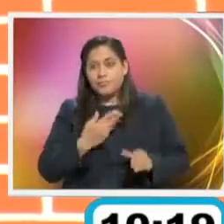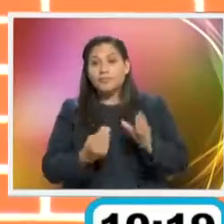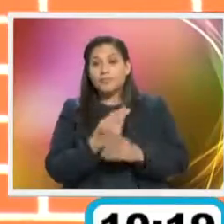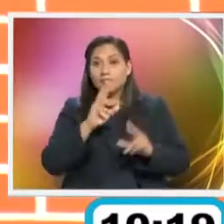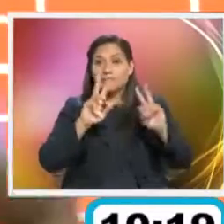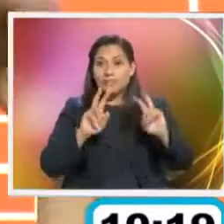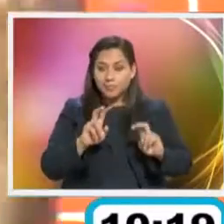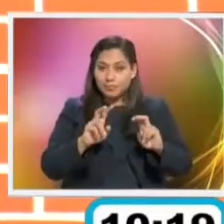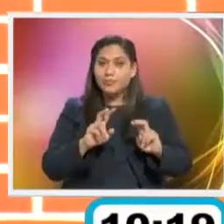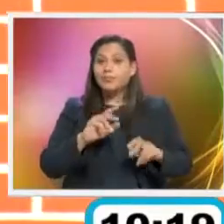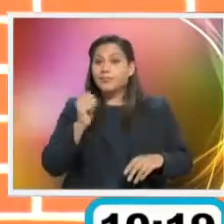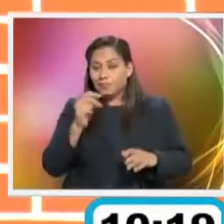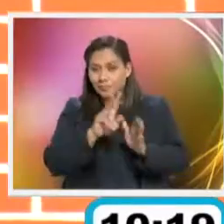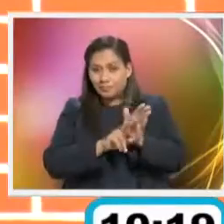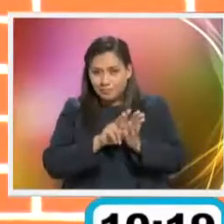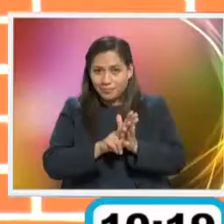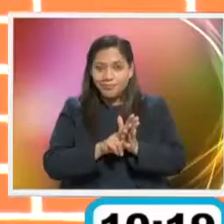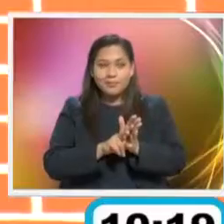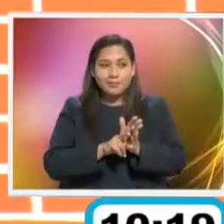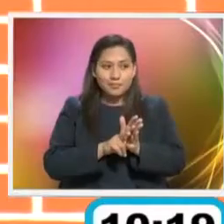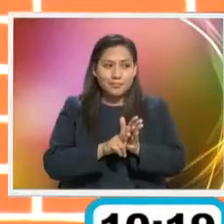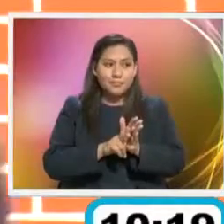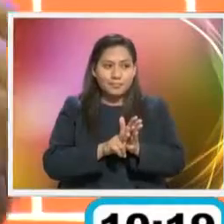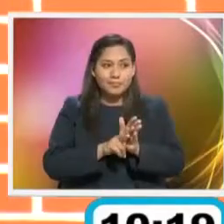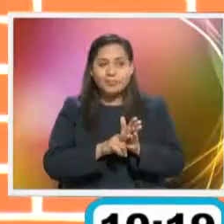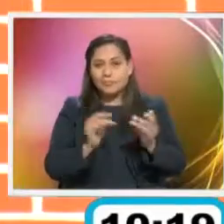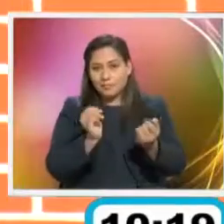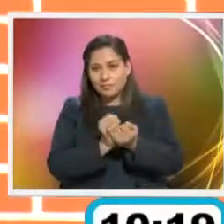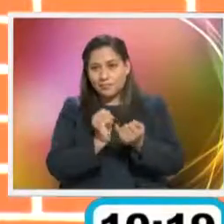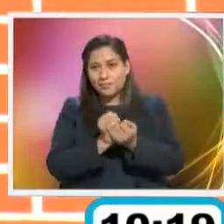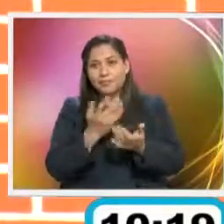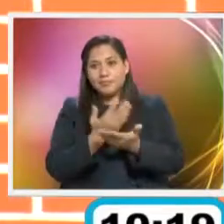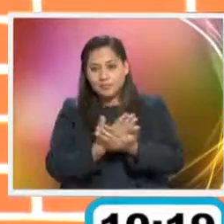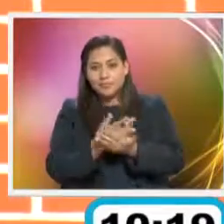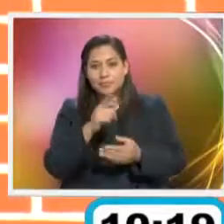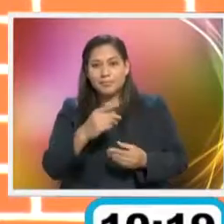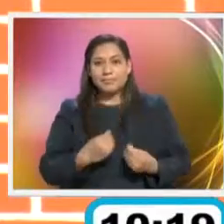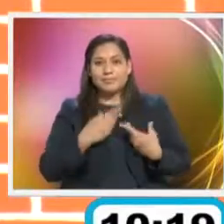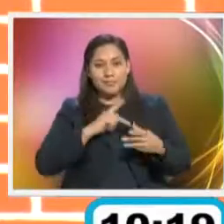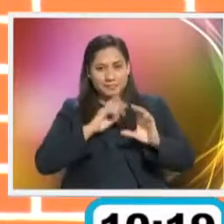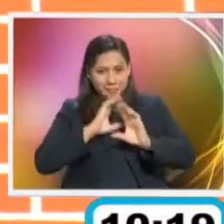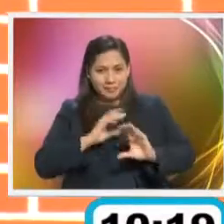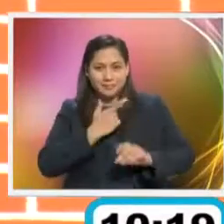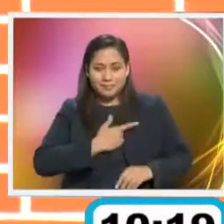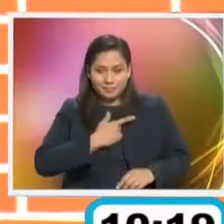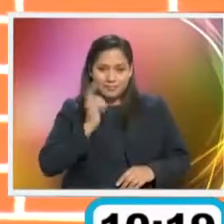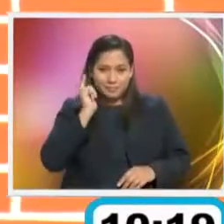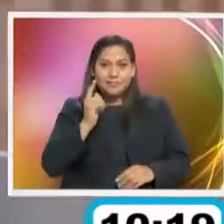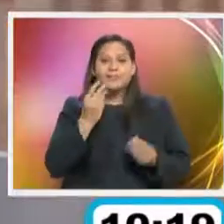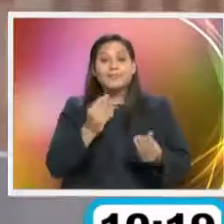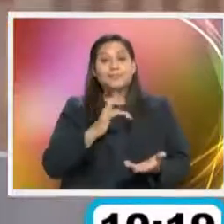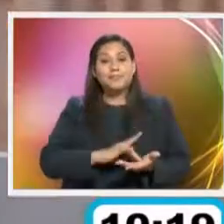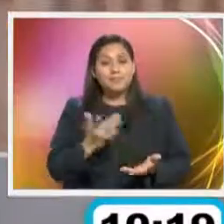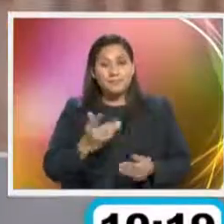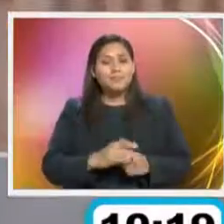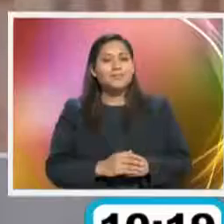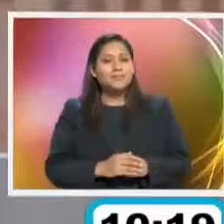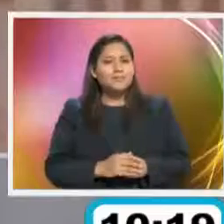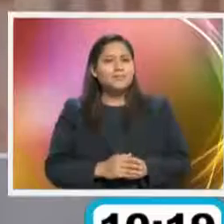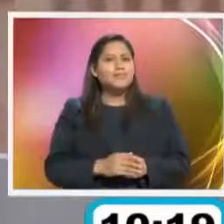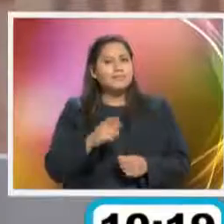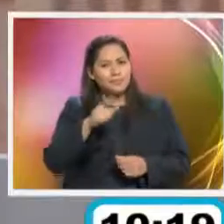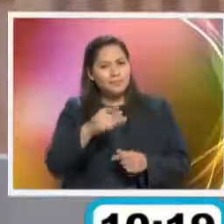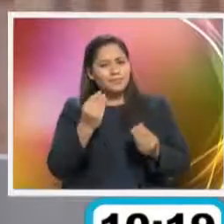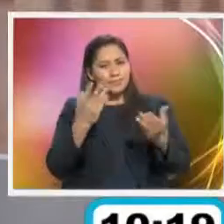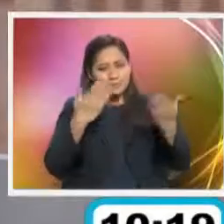nuevo sencillo, los otros videos tengo y pues también espero que disfruten de mis canciones. Nina, muchas gracias. Que sigas con